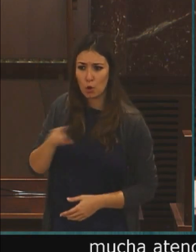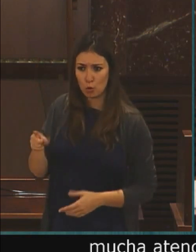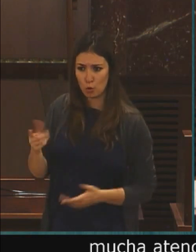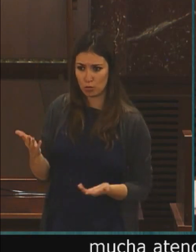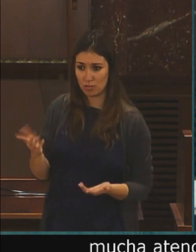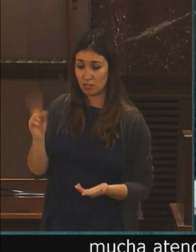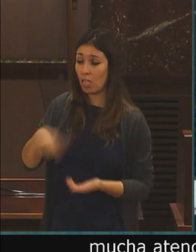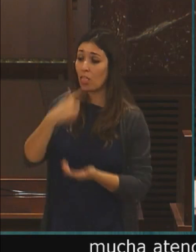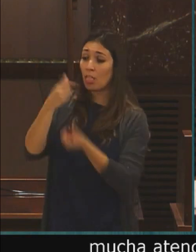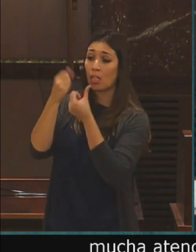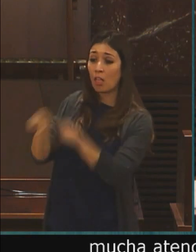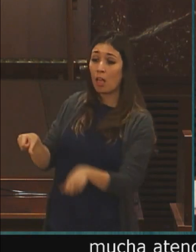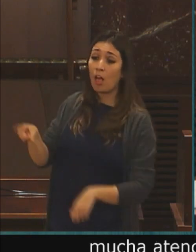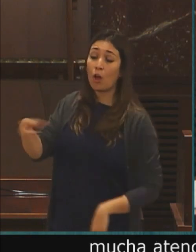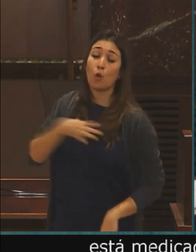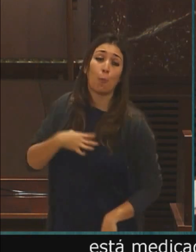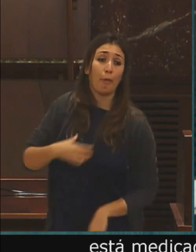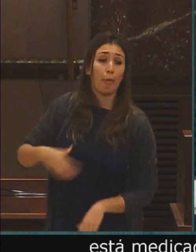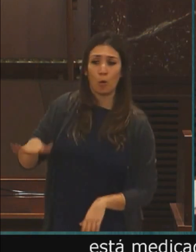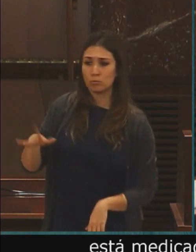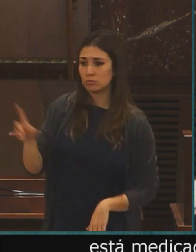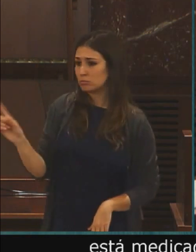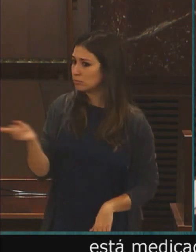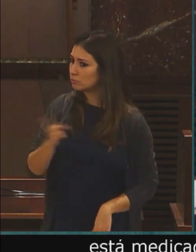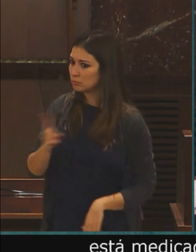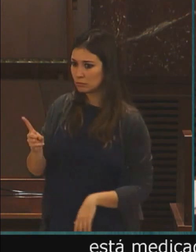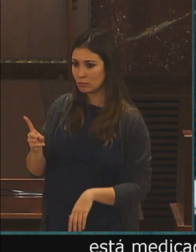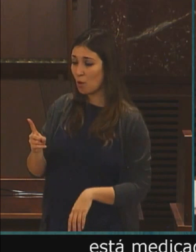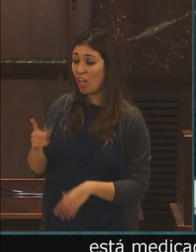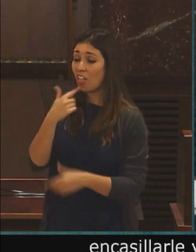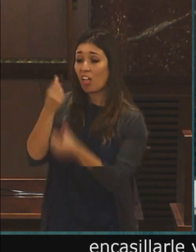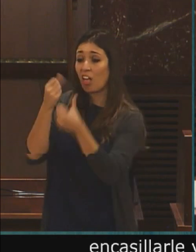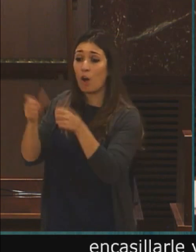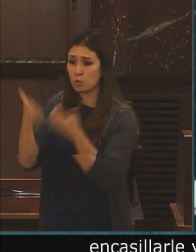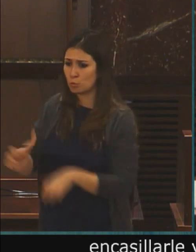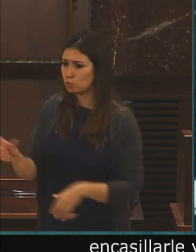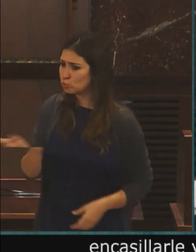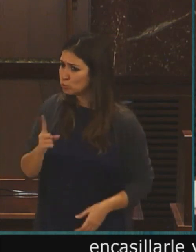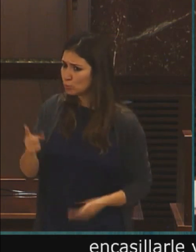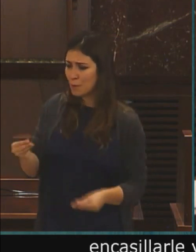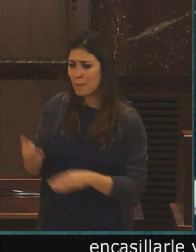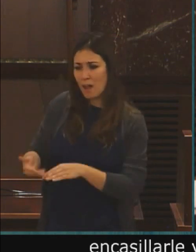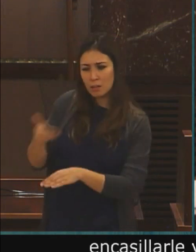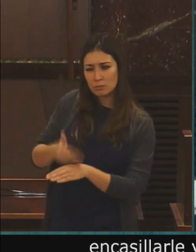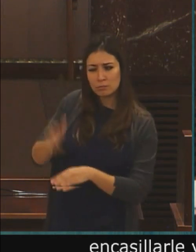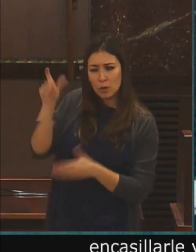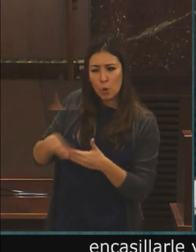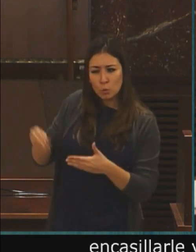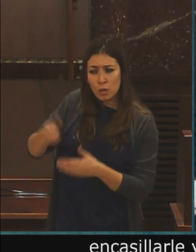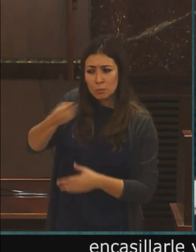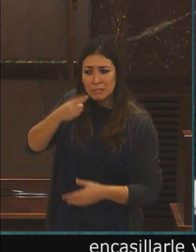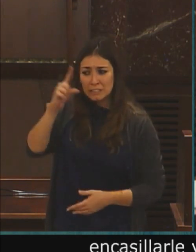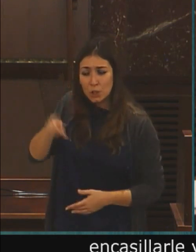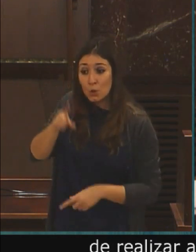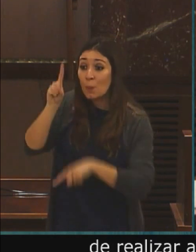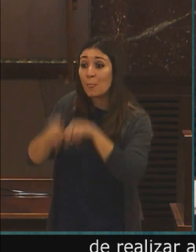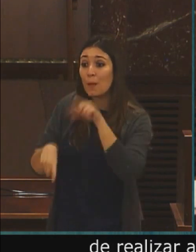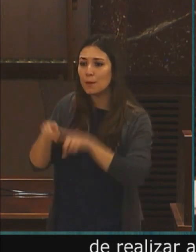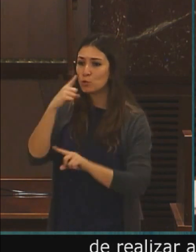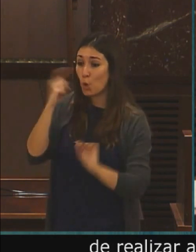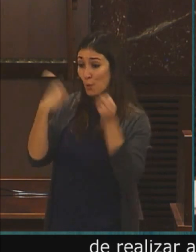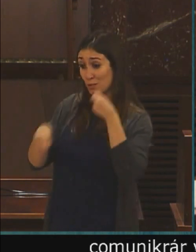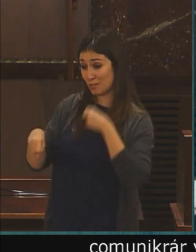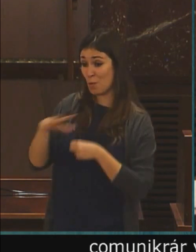no por ello encasillarle y decidir si es capaz o no de realizar actividades o de comunicar, ya que esto modificará completamente sus